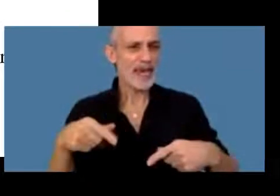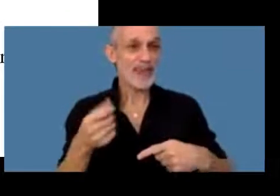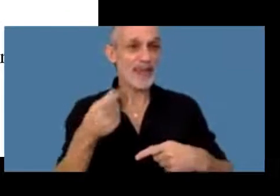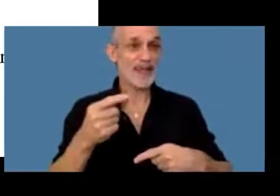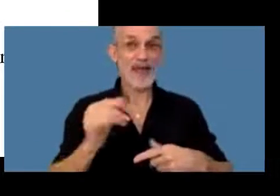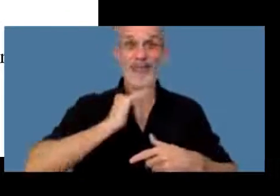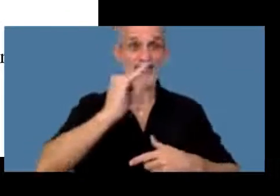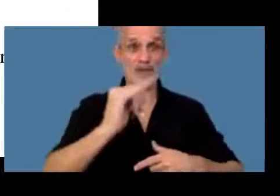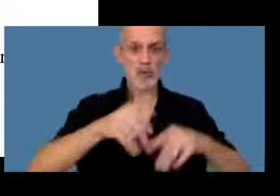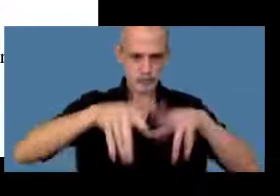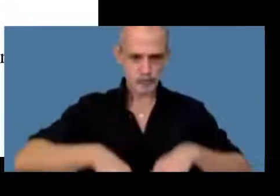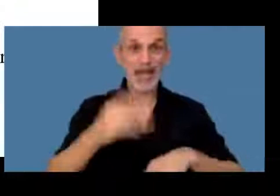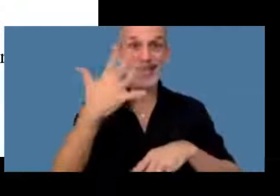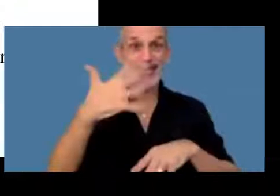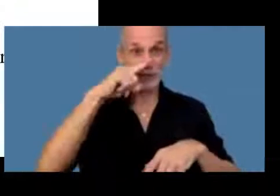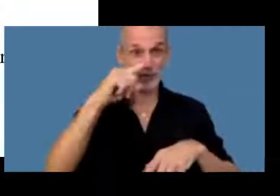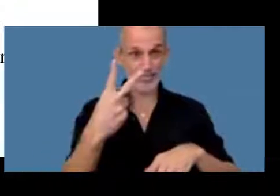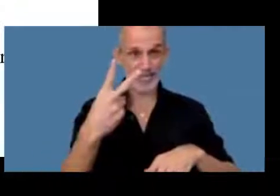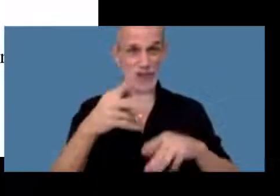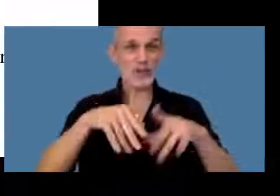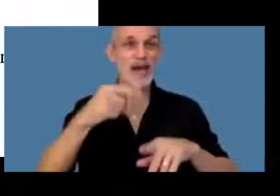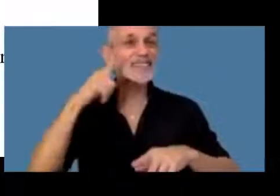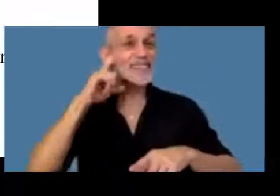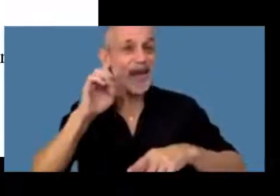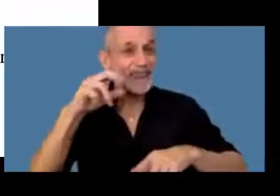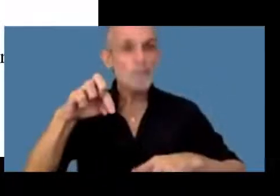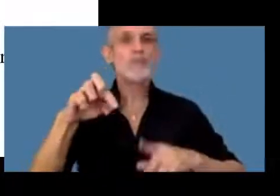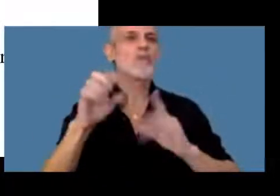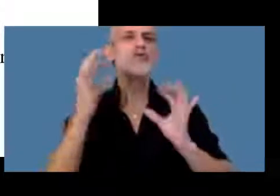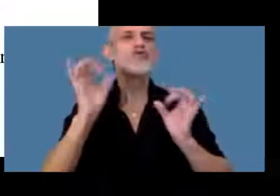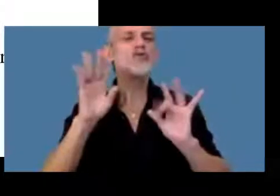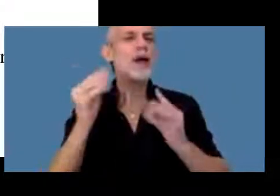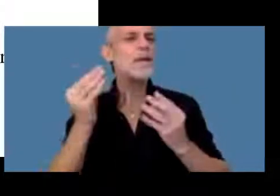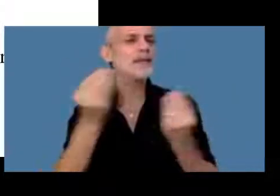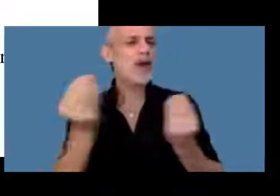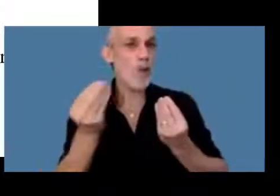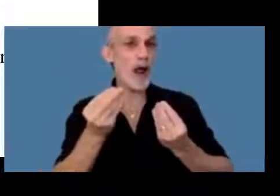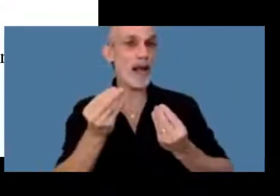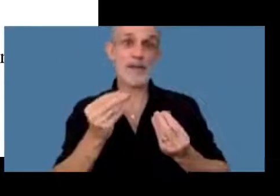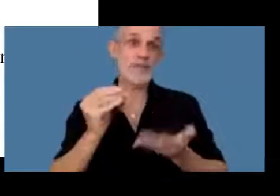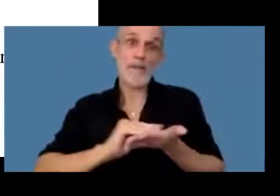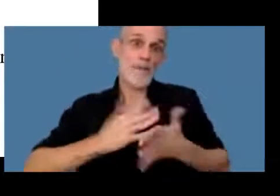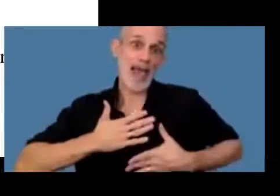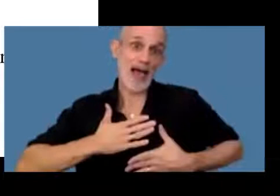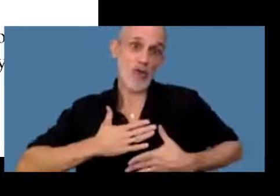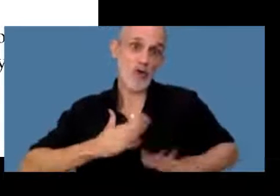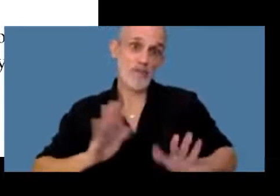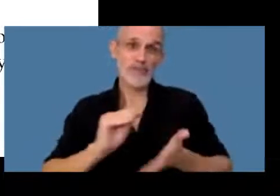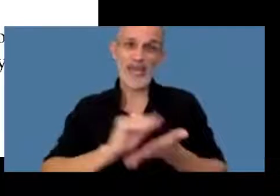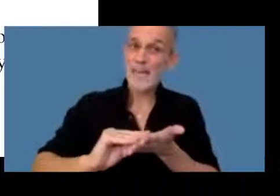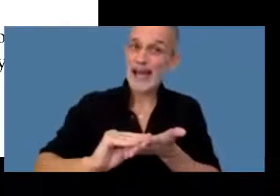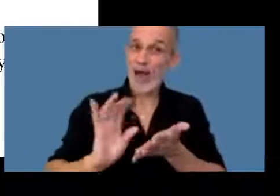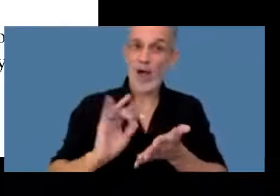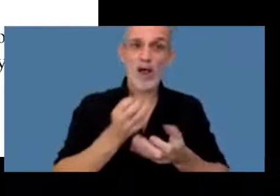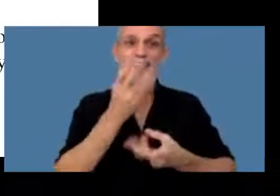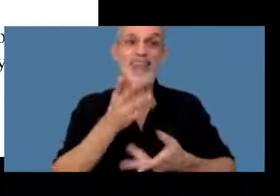en el 572 CIRADIR corresponde únicamente al empleado, ¿sí? O sea que si el